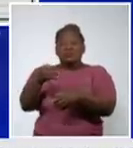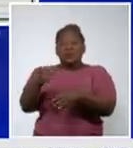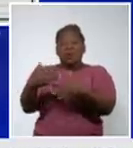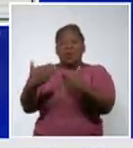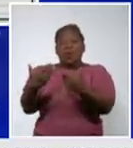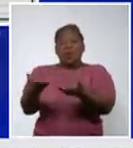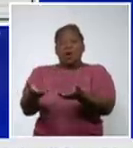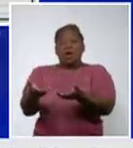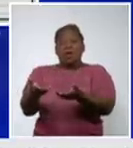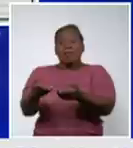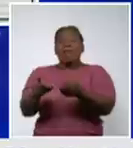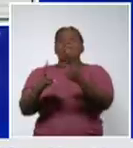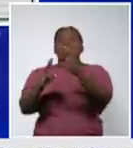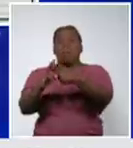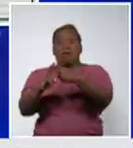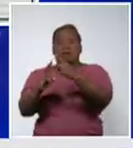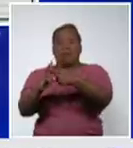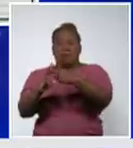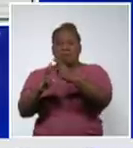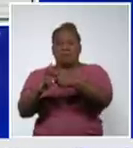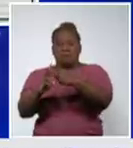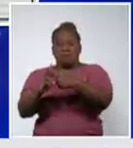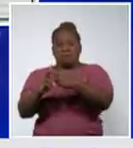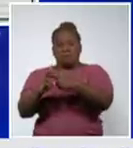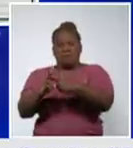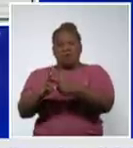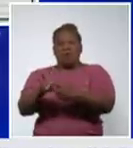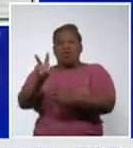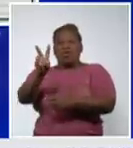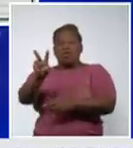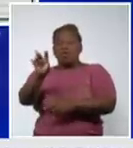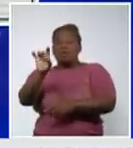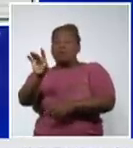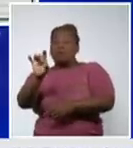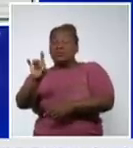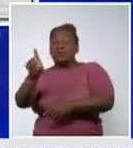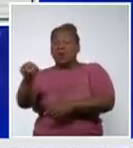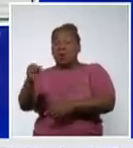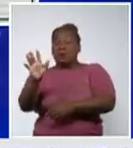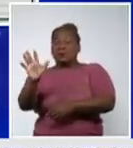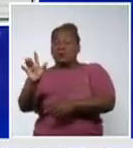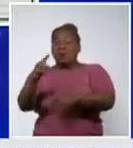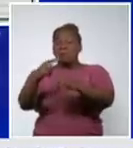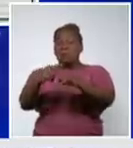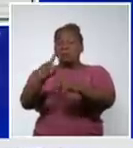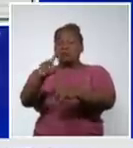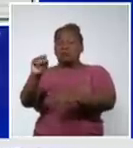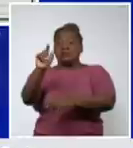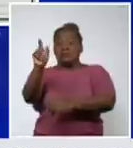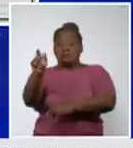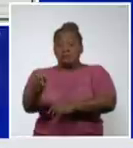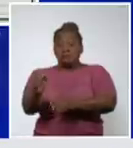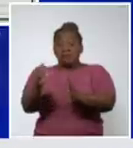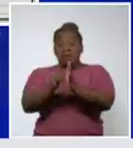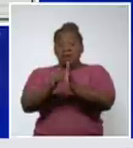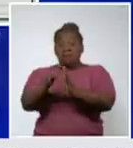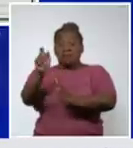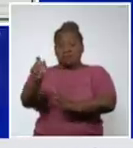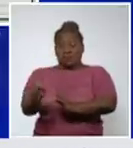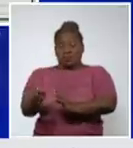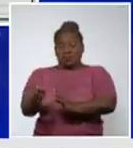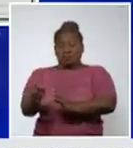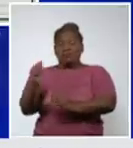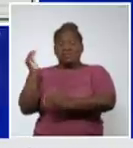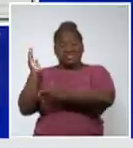de Bayamo, con una tasa de 215,5 por 100.000 habitantes, que expresa donde tienen la mayor